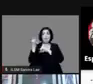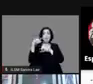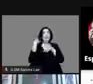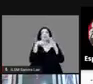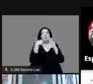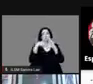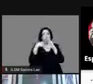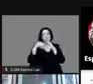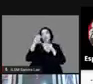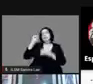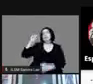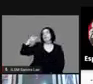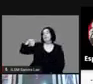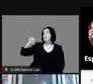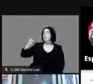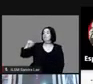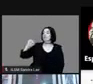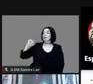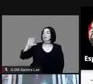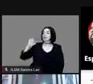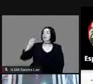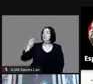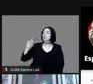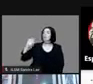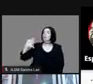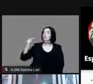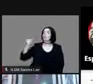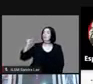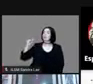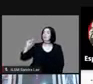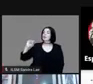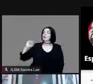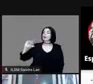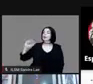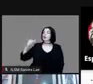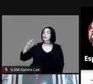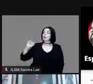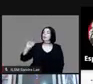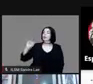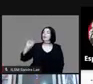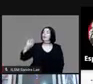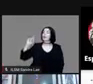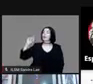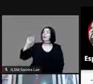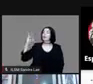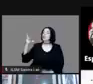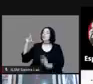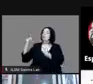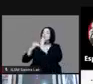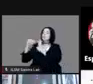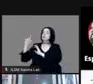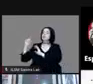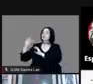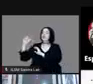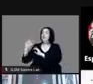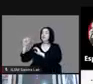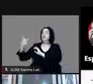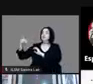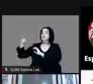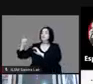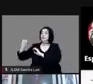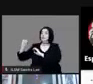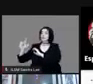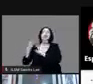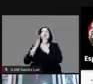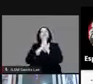.2020.gmail.com el formato por favor de preferencia que sea en pdf para que lo podamos nosotros manipular fácilmente leer,